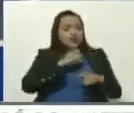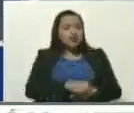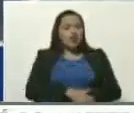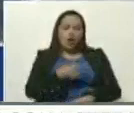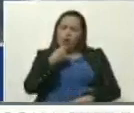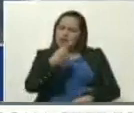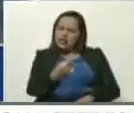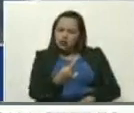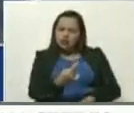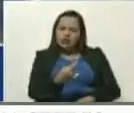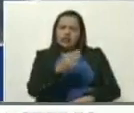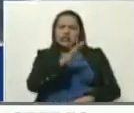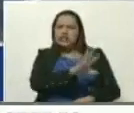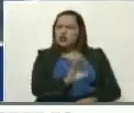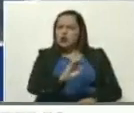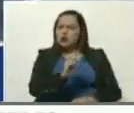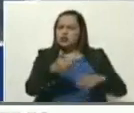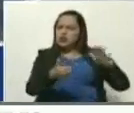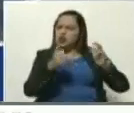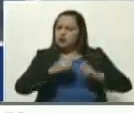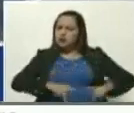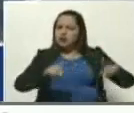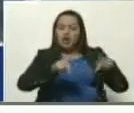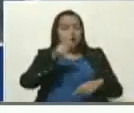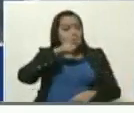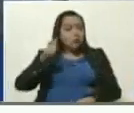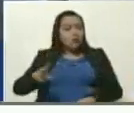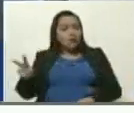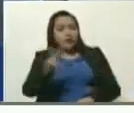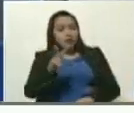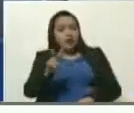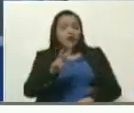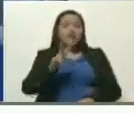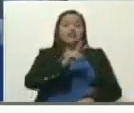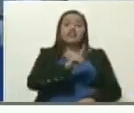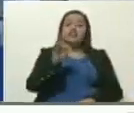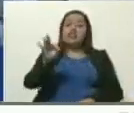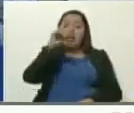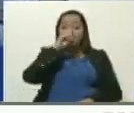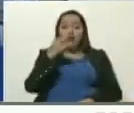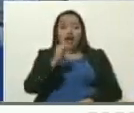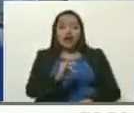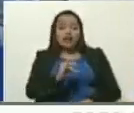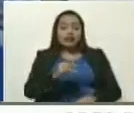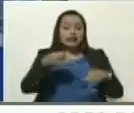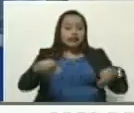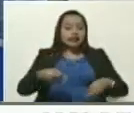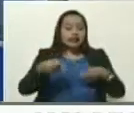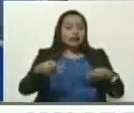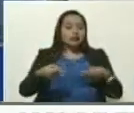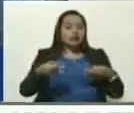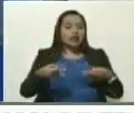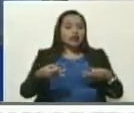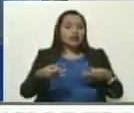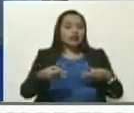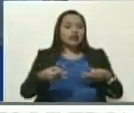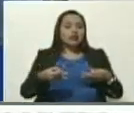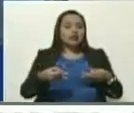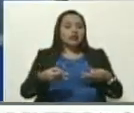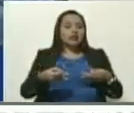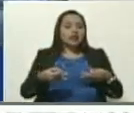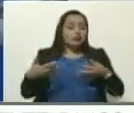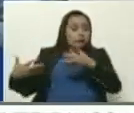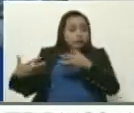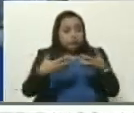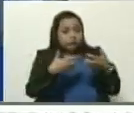que como en 5 o 6 oportunidades, el pueblo venezolano en 23 años ha estado a punto de un conflicto importante, puertas